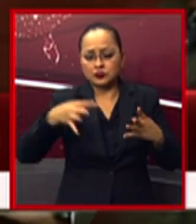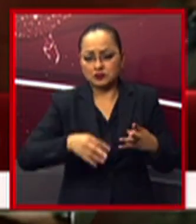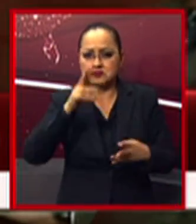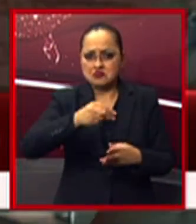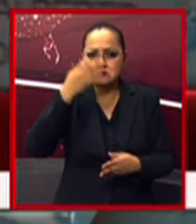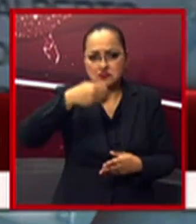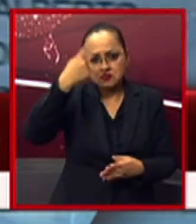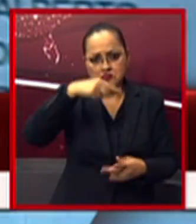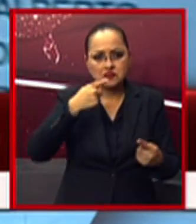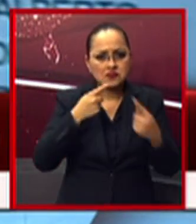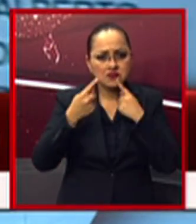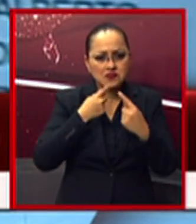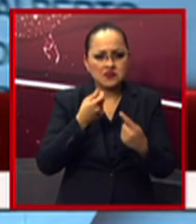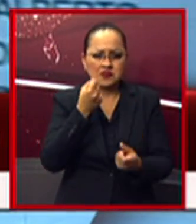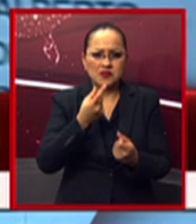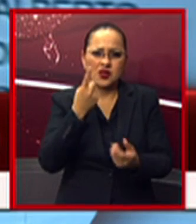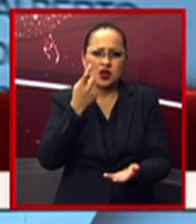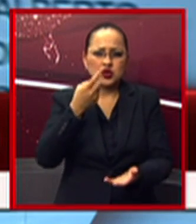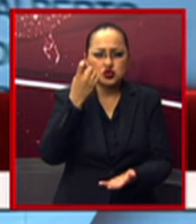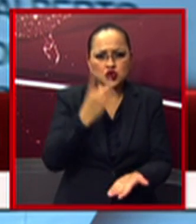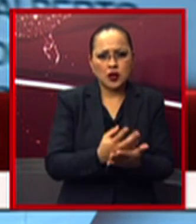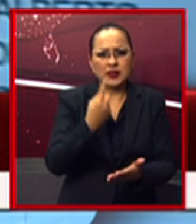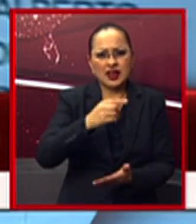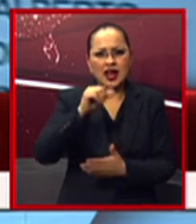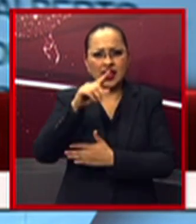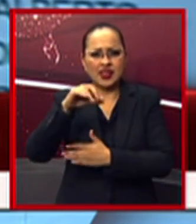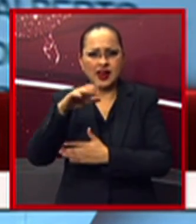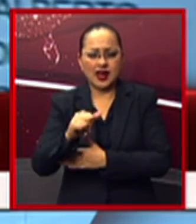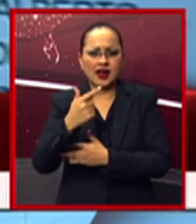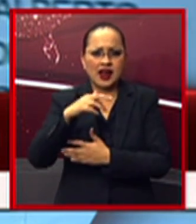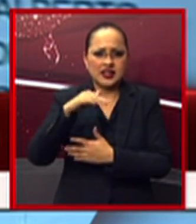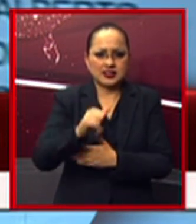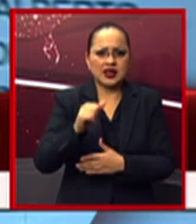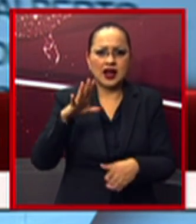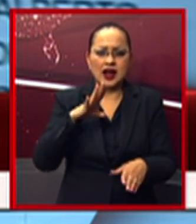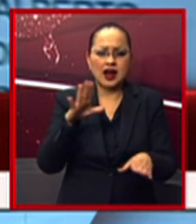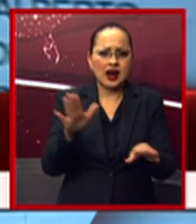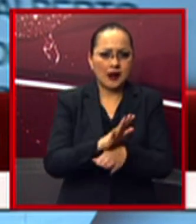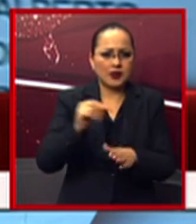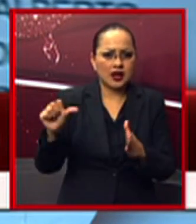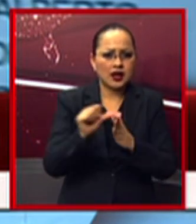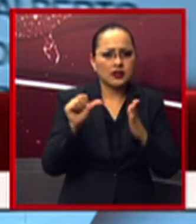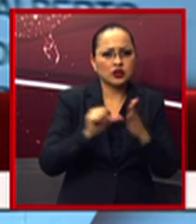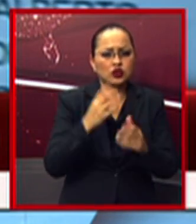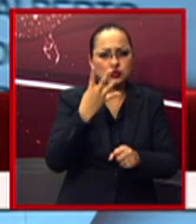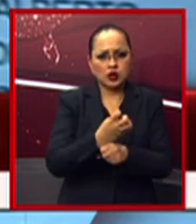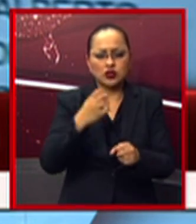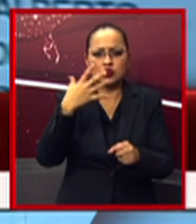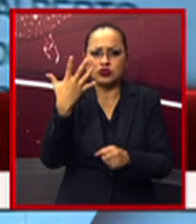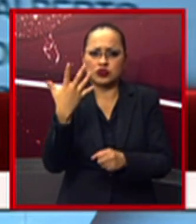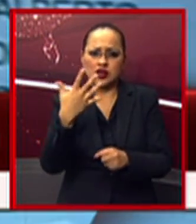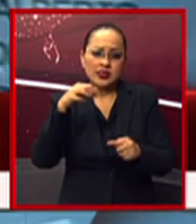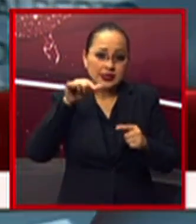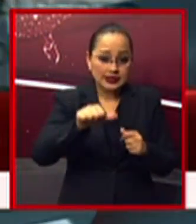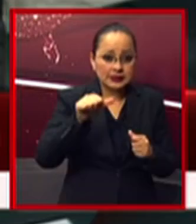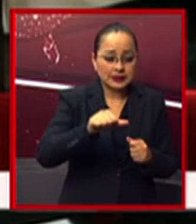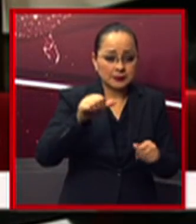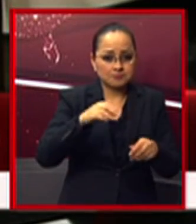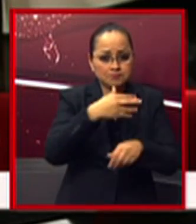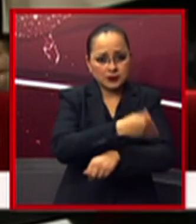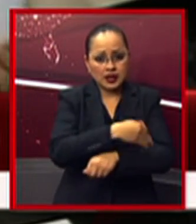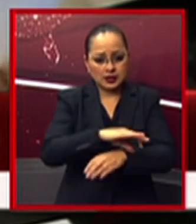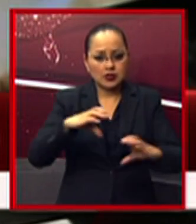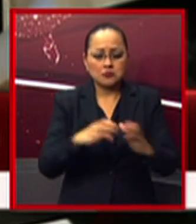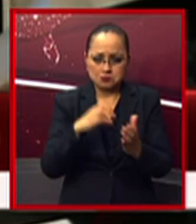aceptó a discusión, salvo las presentadas por la senadora Andrea García, que cambió las denominaciones de los artículos 4 y 16º